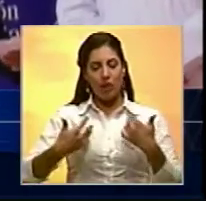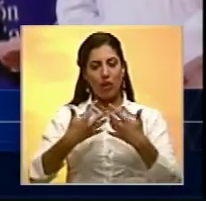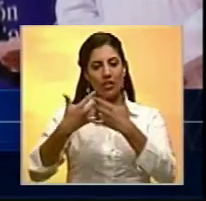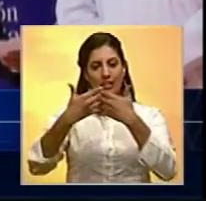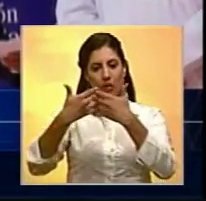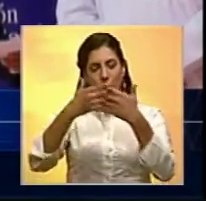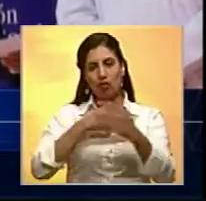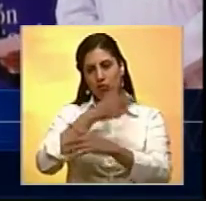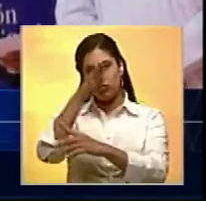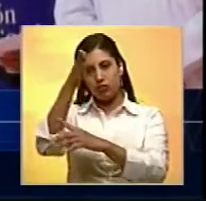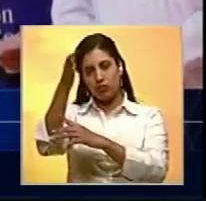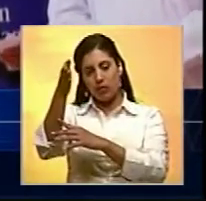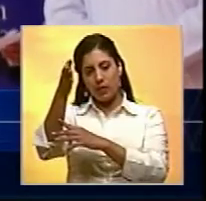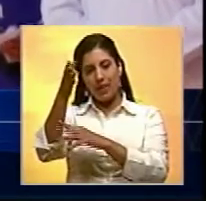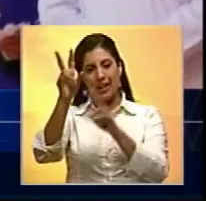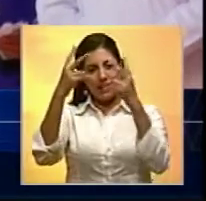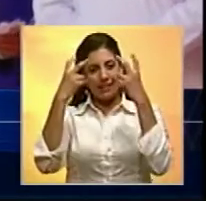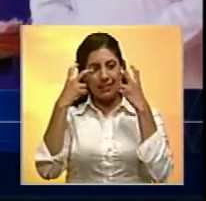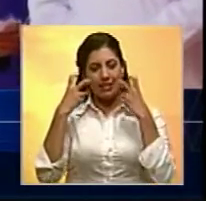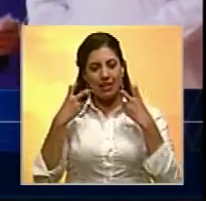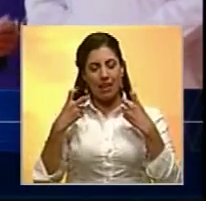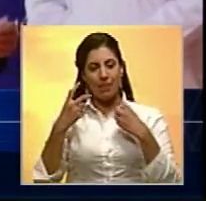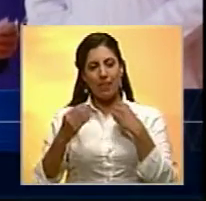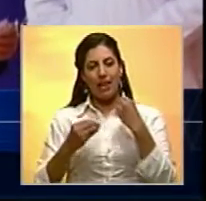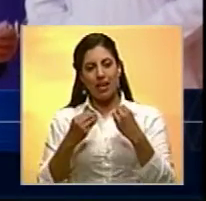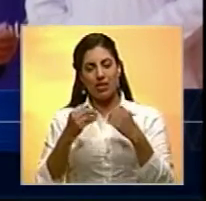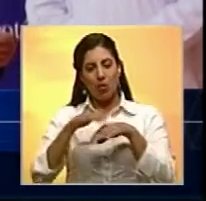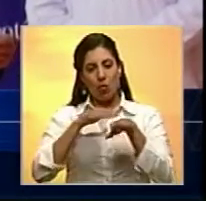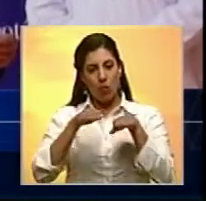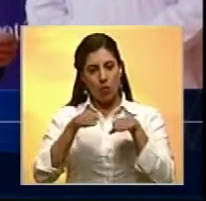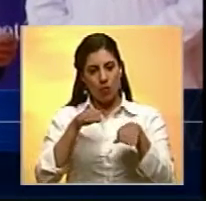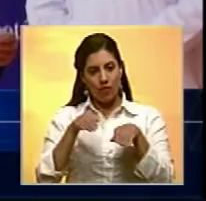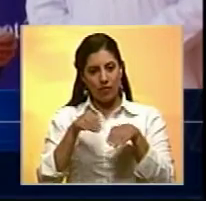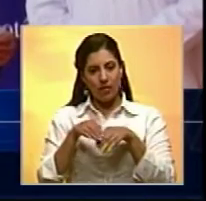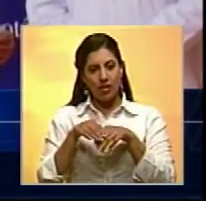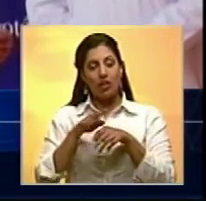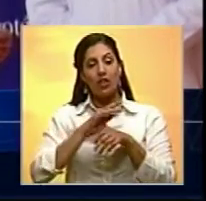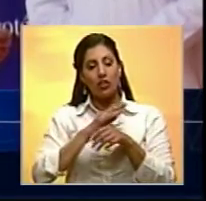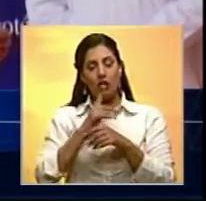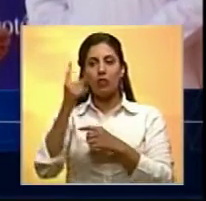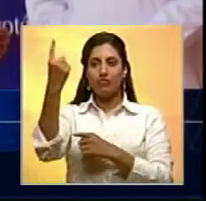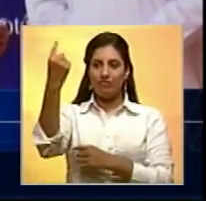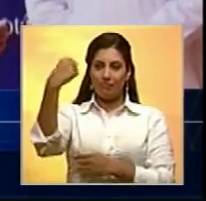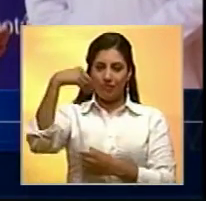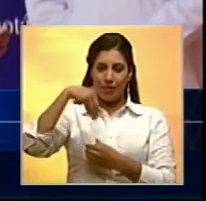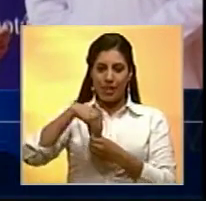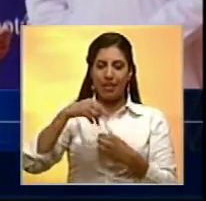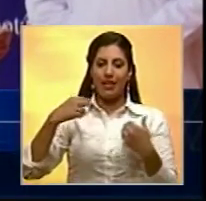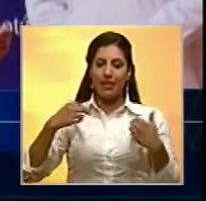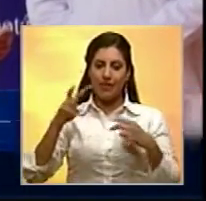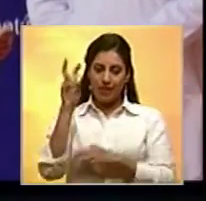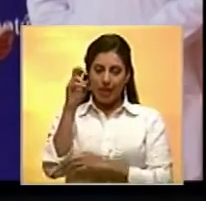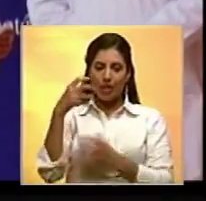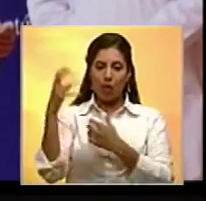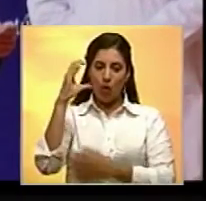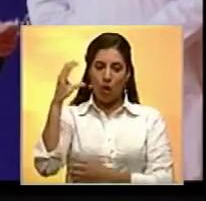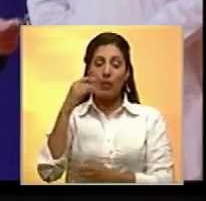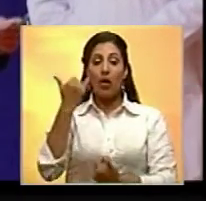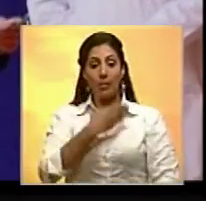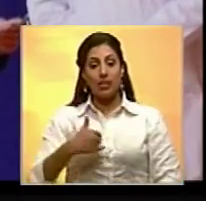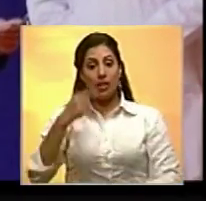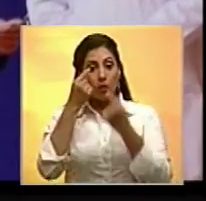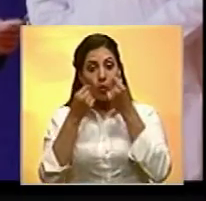Unidos. El examen se realizará el jueves y estaré de regreso el viernes. El jefe de